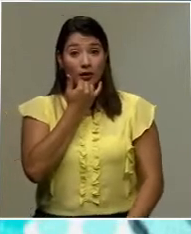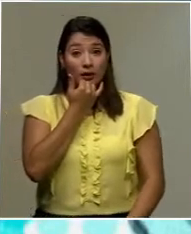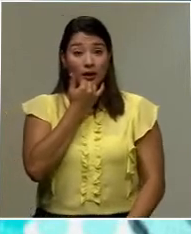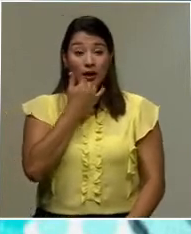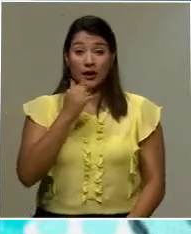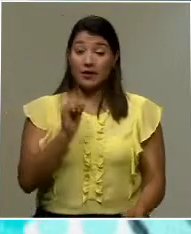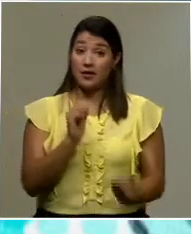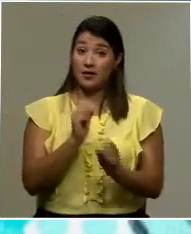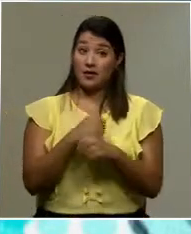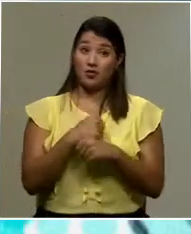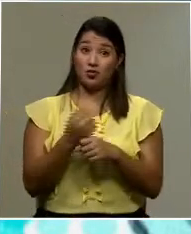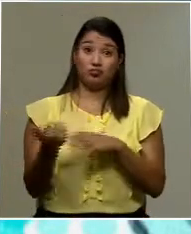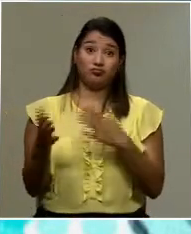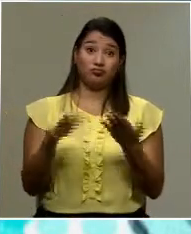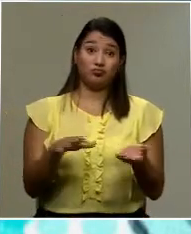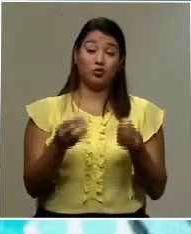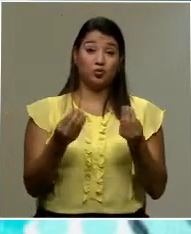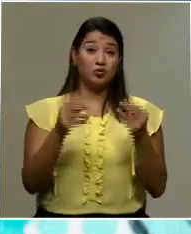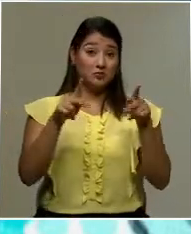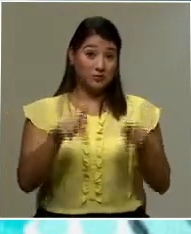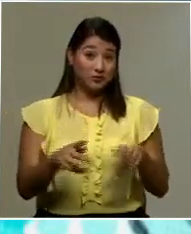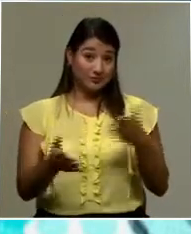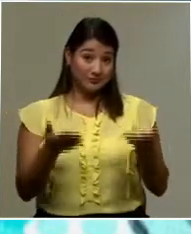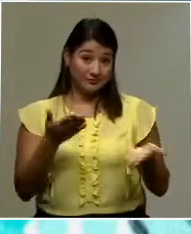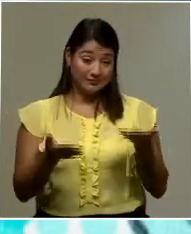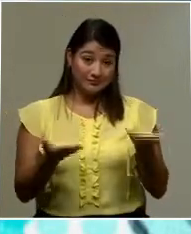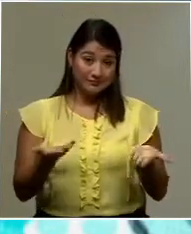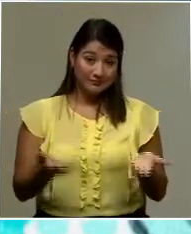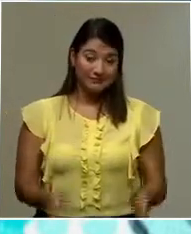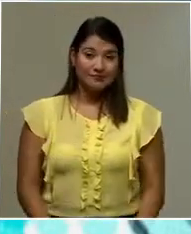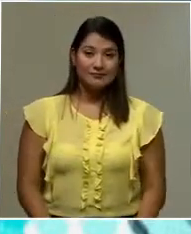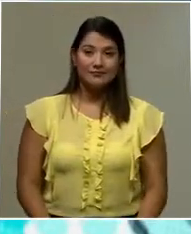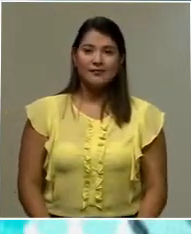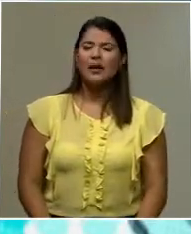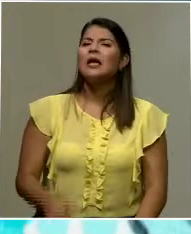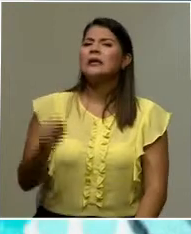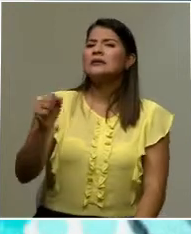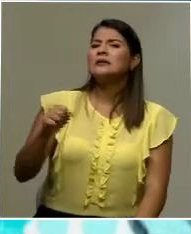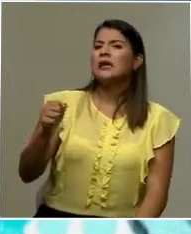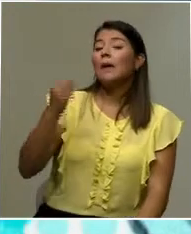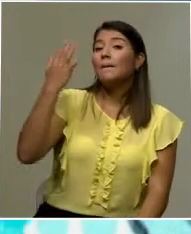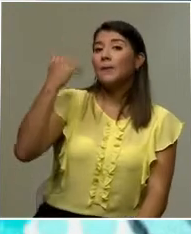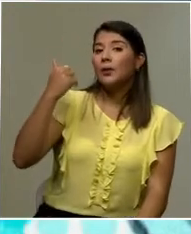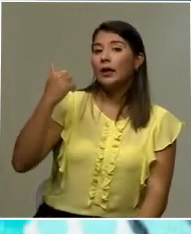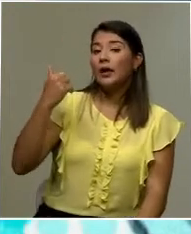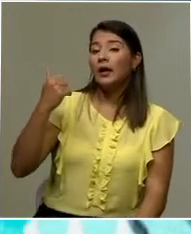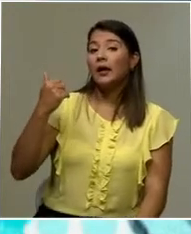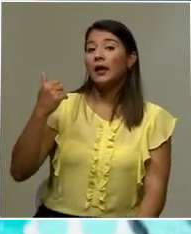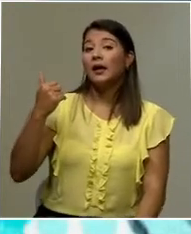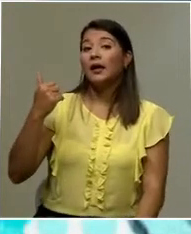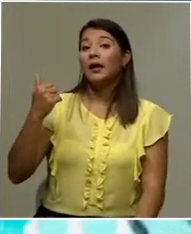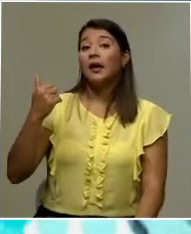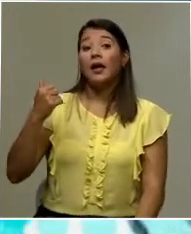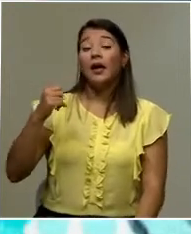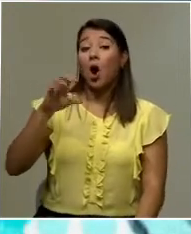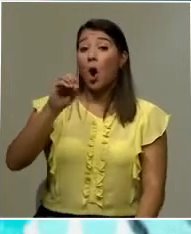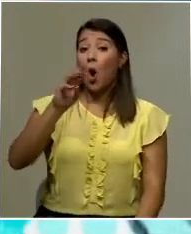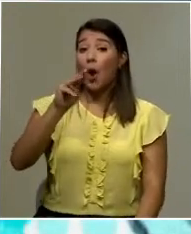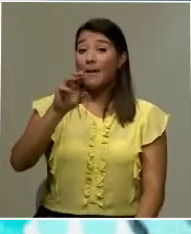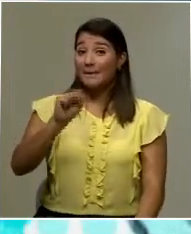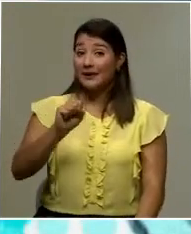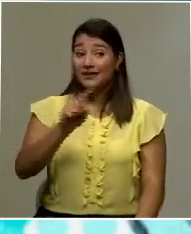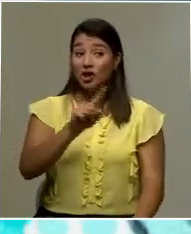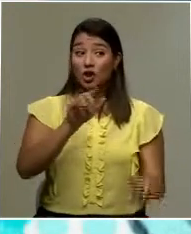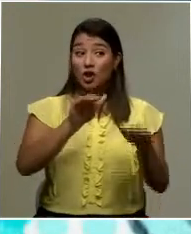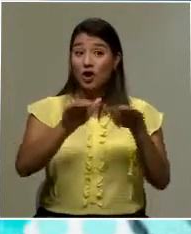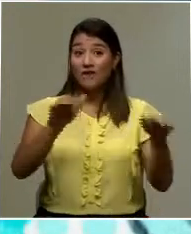costó millones de vidas, probablemente. Sí, porque al no avisarle a la gente y al